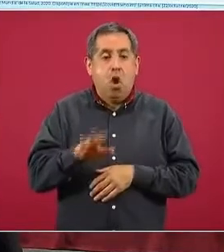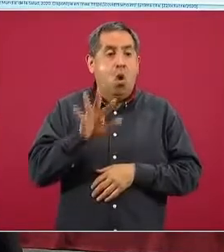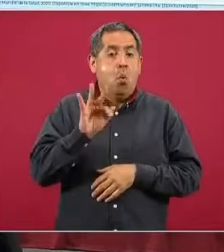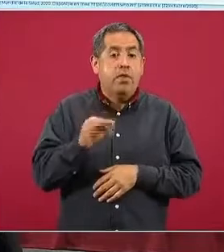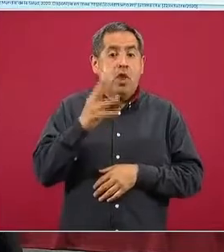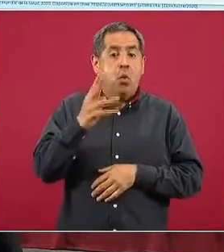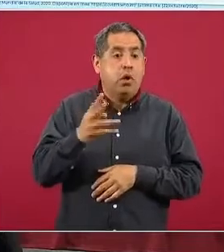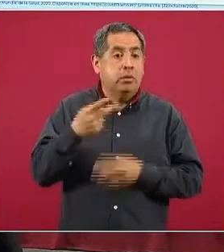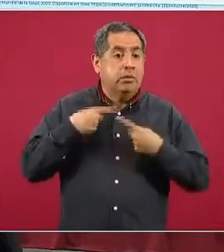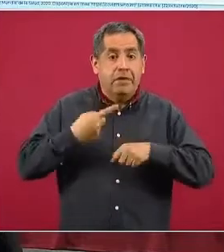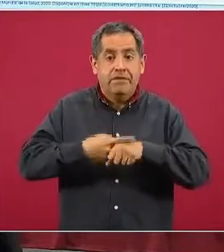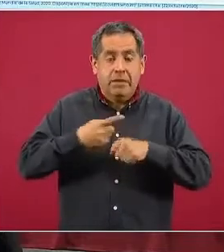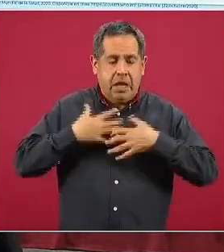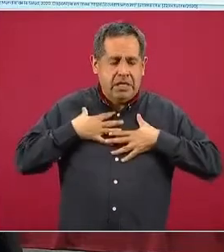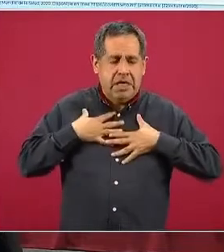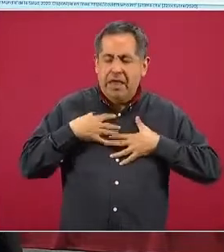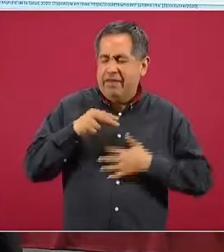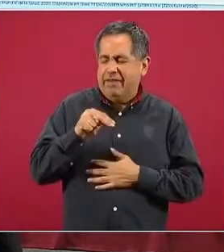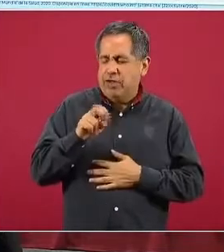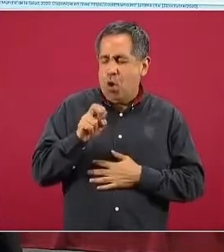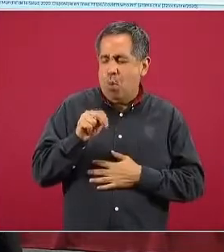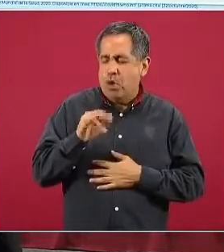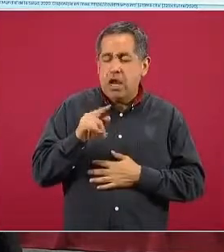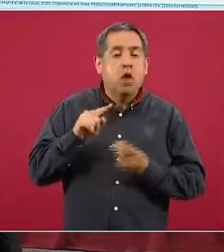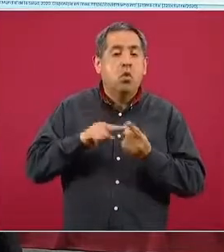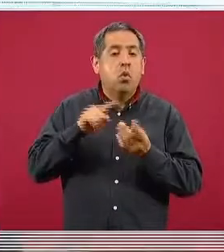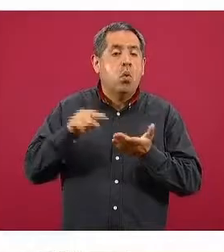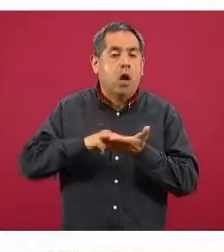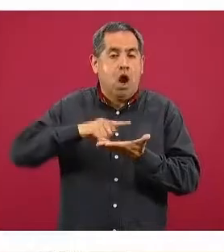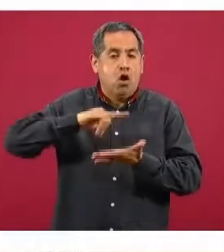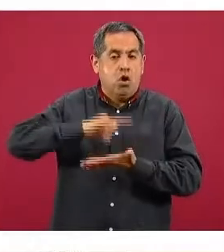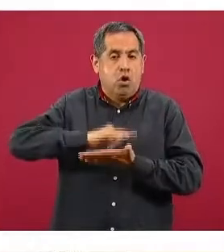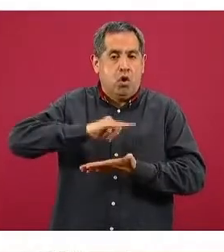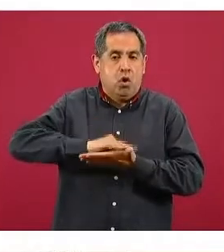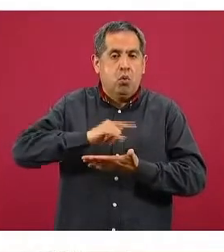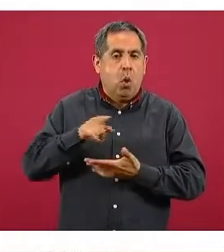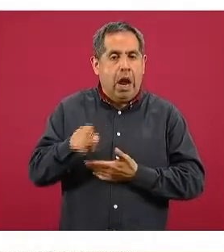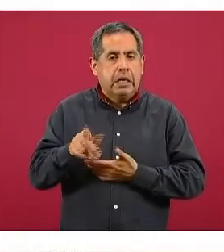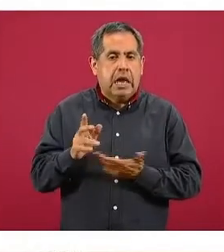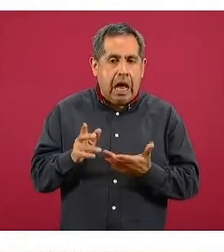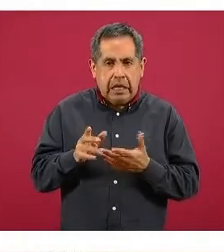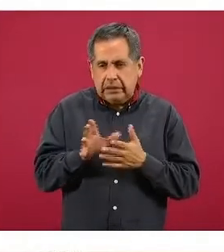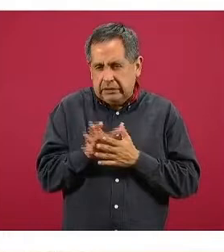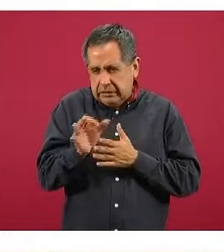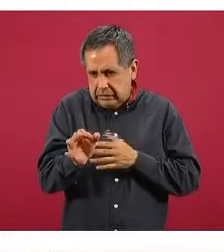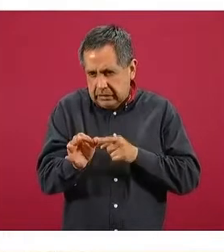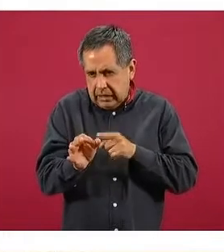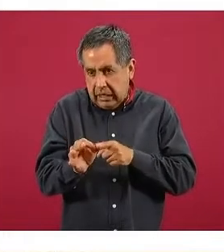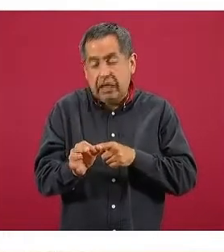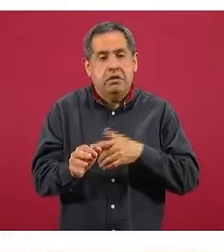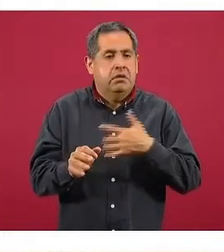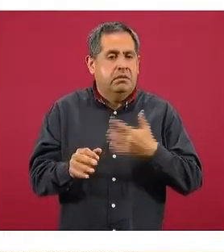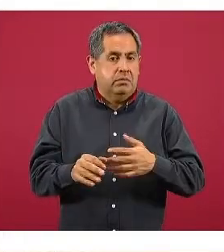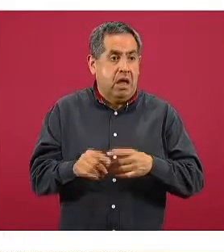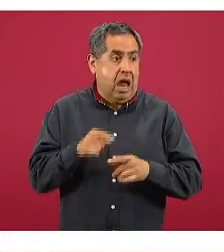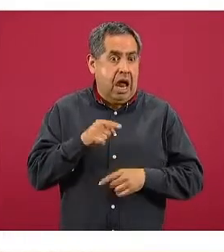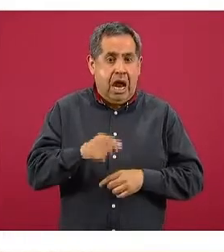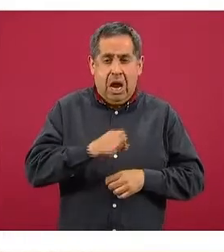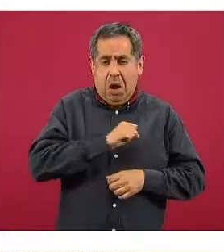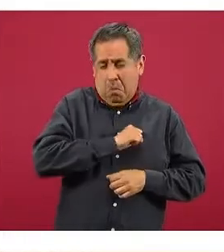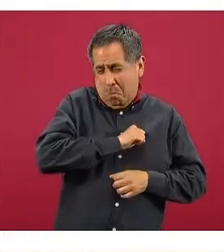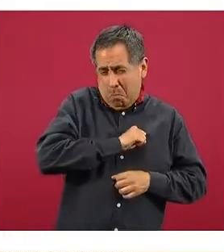casos de neumonía en Wuhan, en la provincia de Hubei, y tuvimos una epidemia